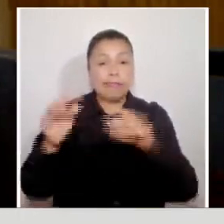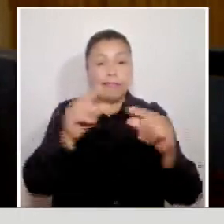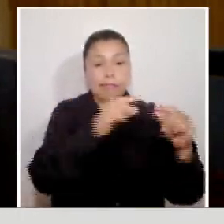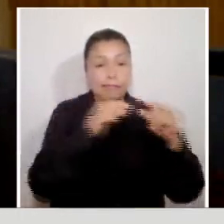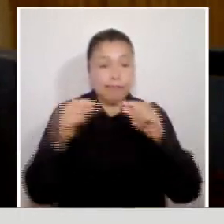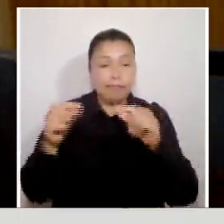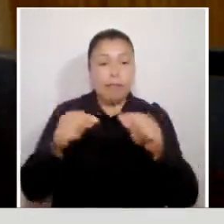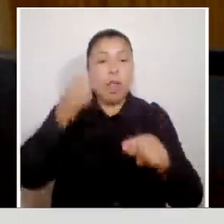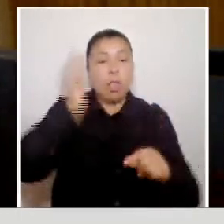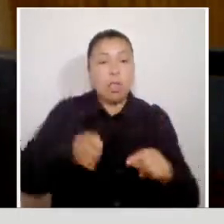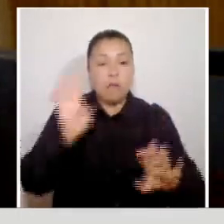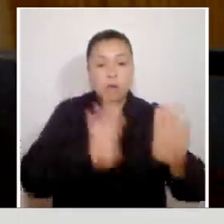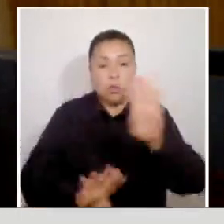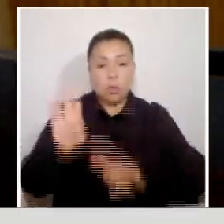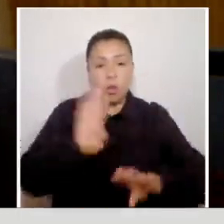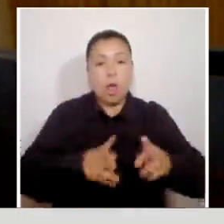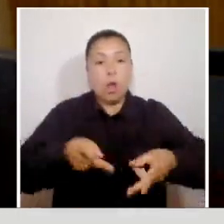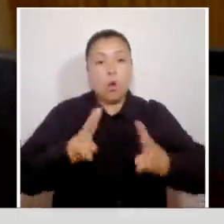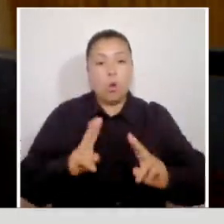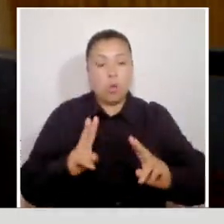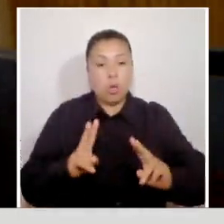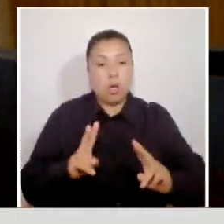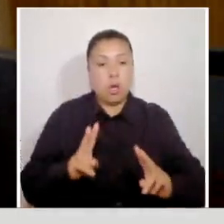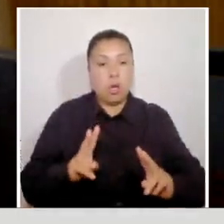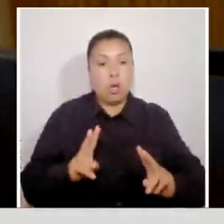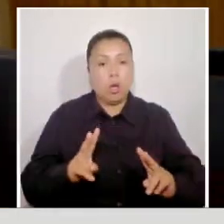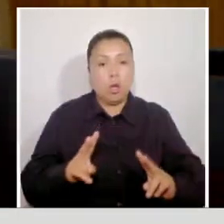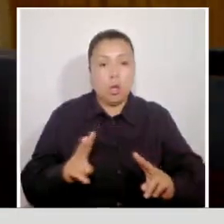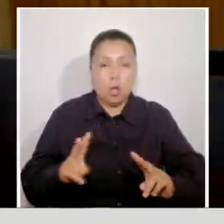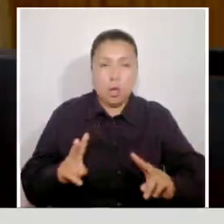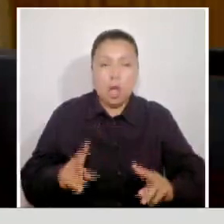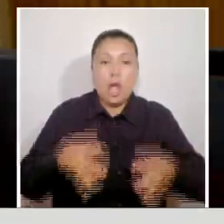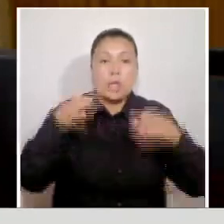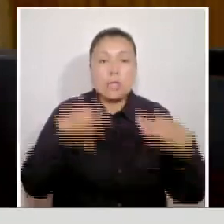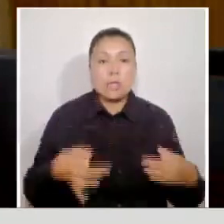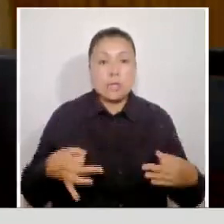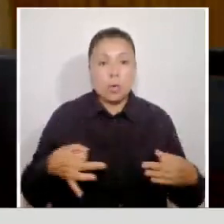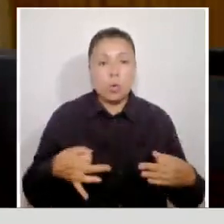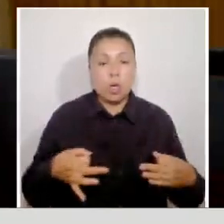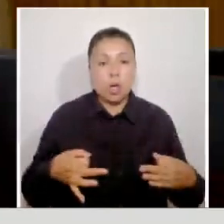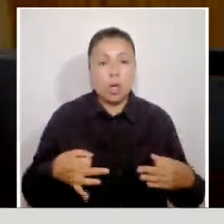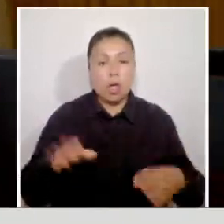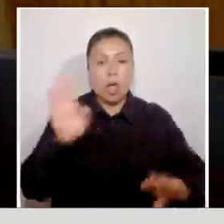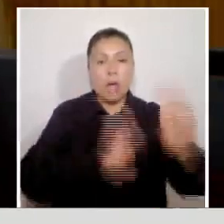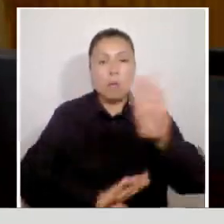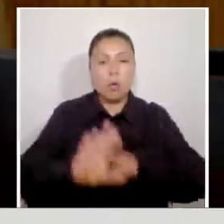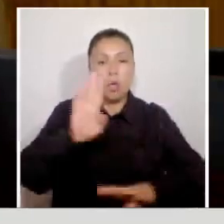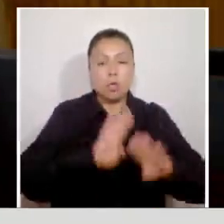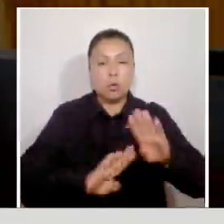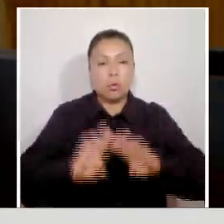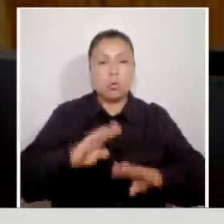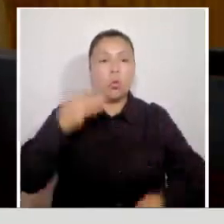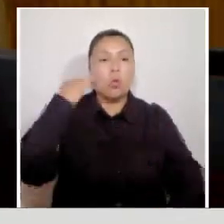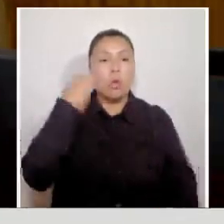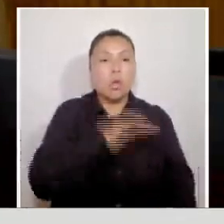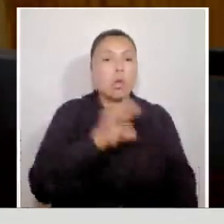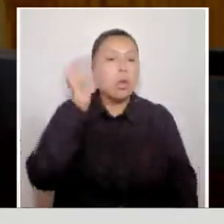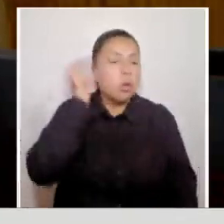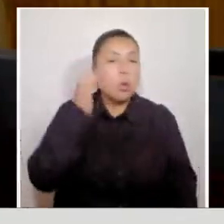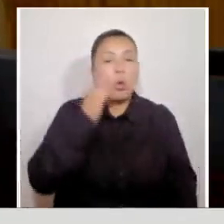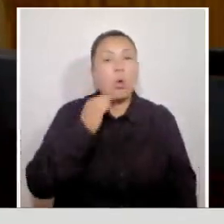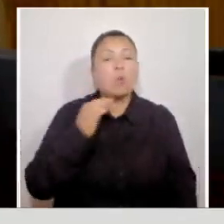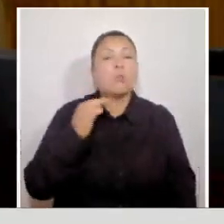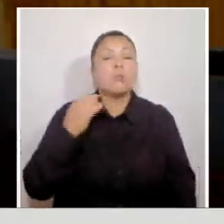resguardar los derechos la seguridad y la protección de niños niñas